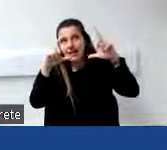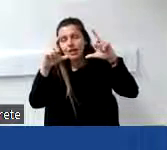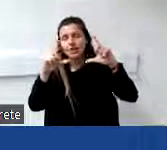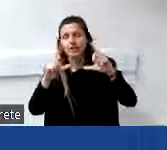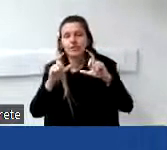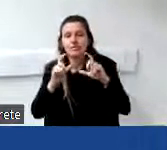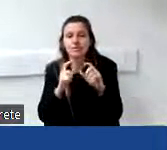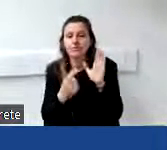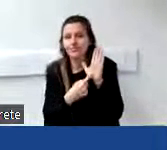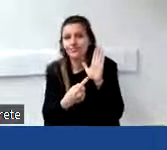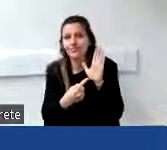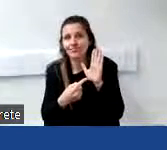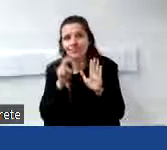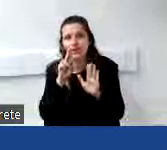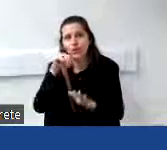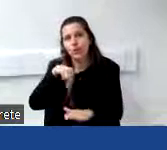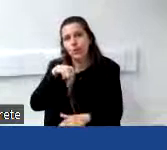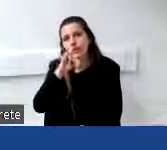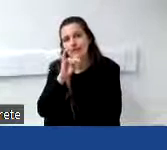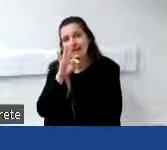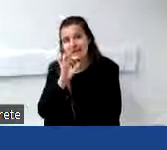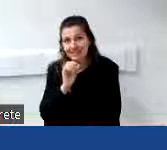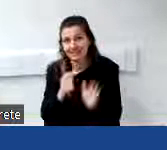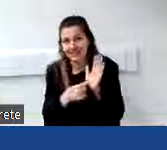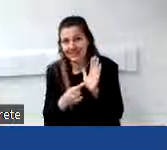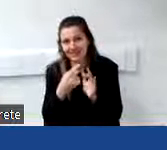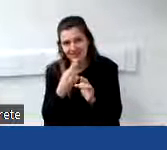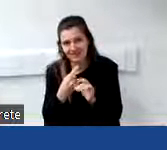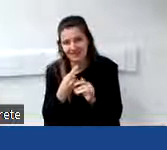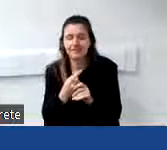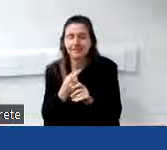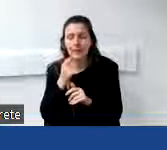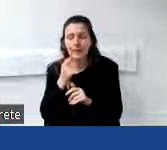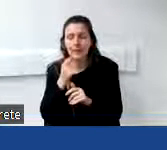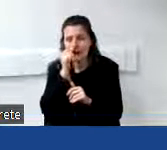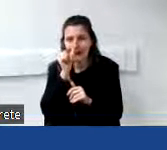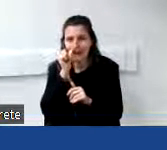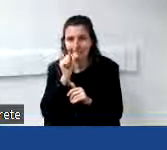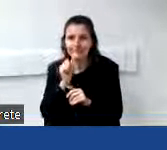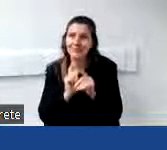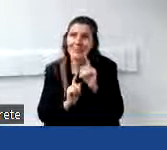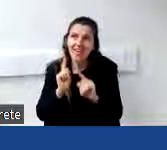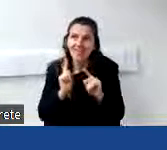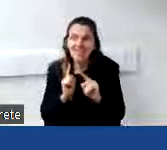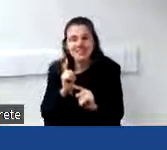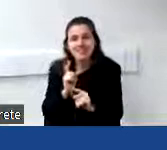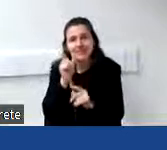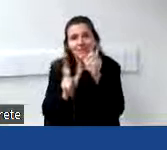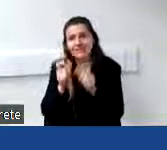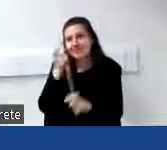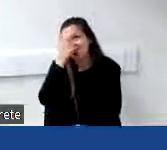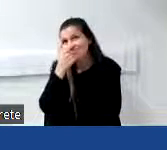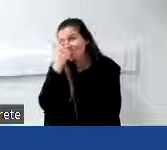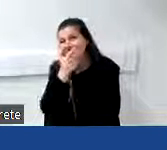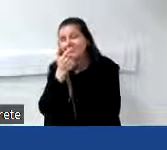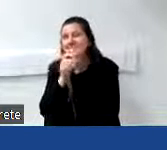anteriormente, el material en macrotipo, en esto de que puede haber personas con discapacidad visual pero baja visión, nosotros lo que podemos hacer